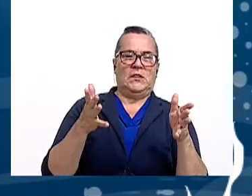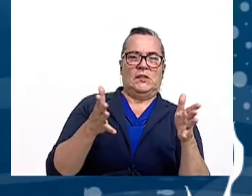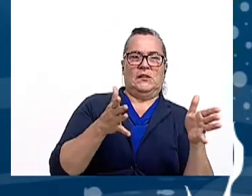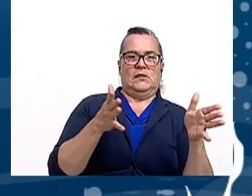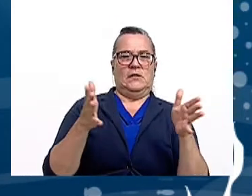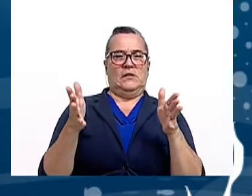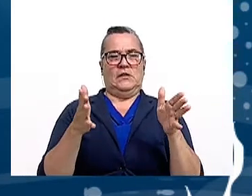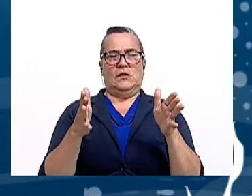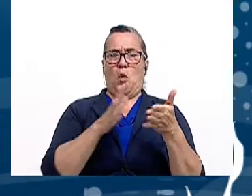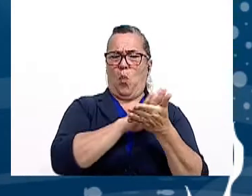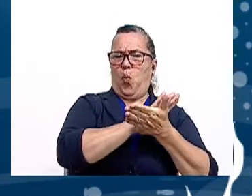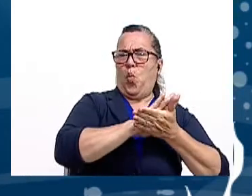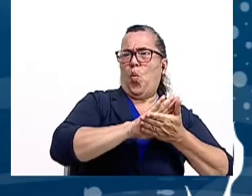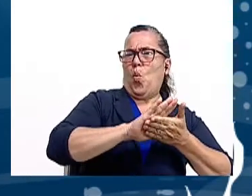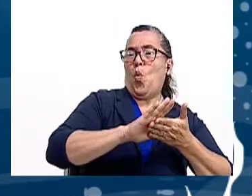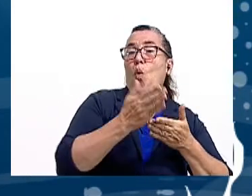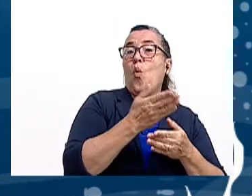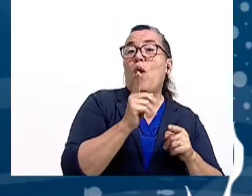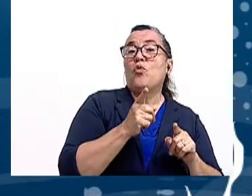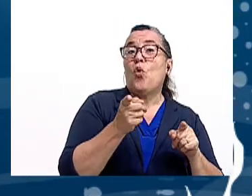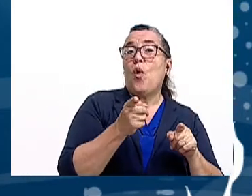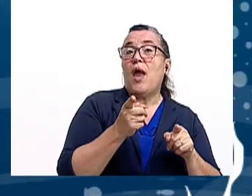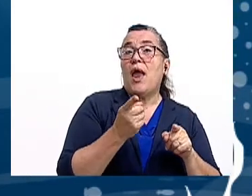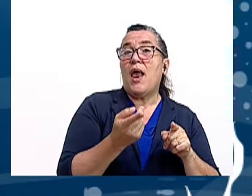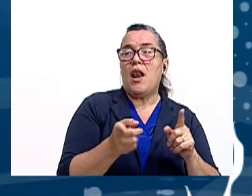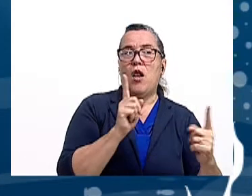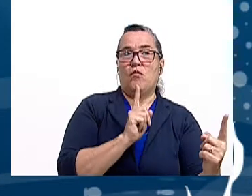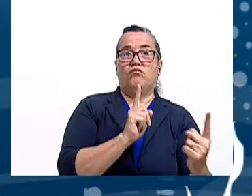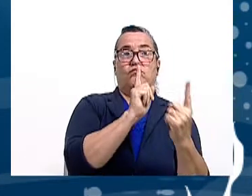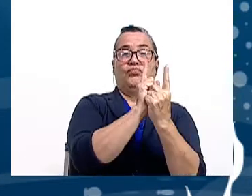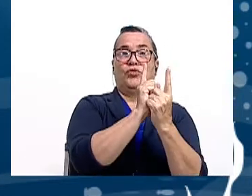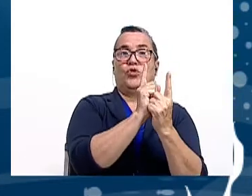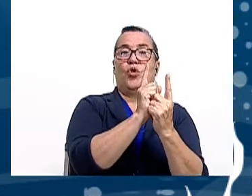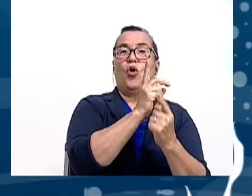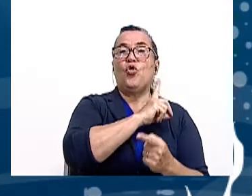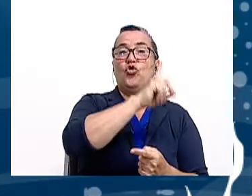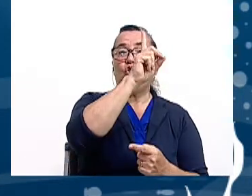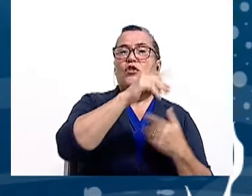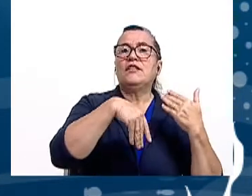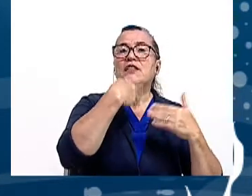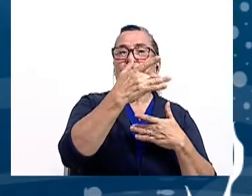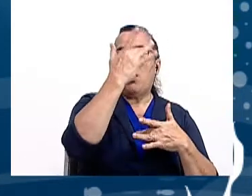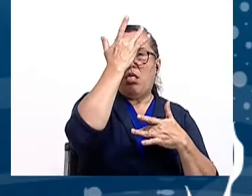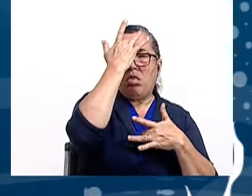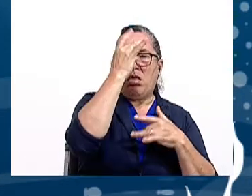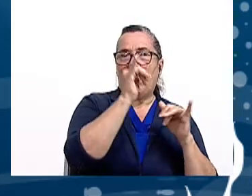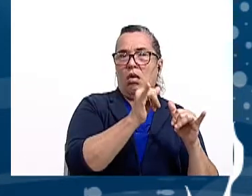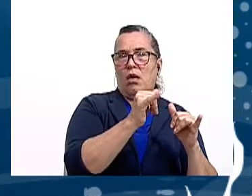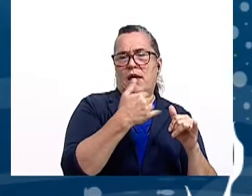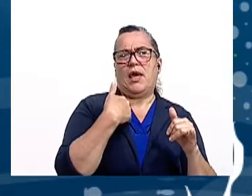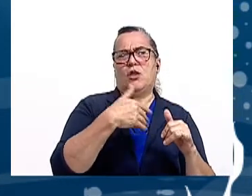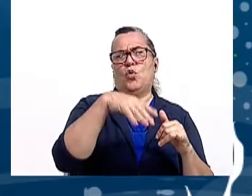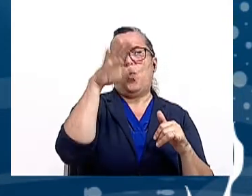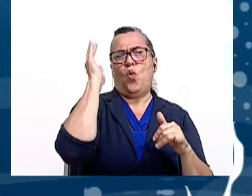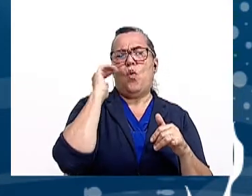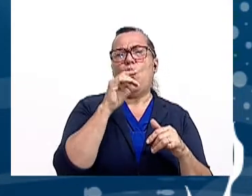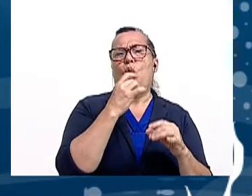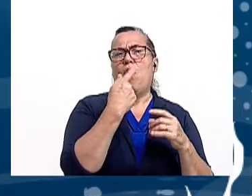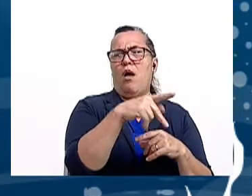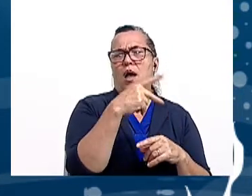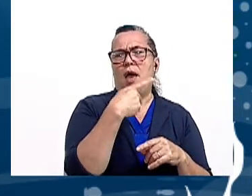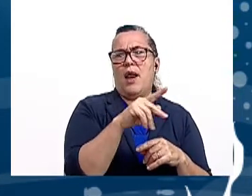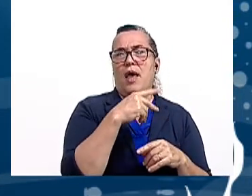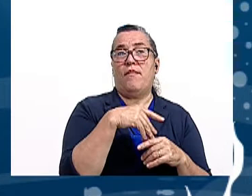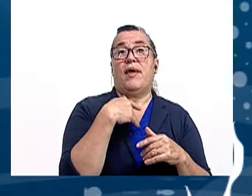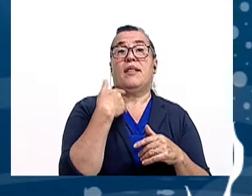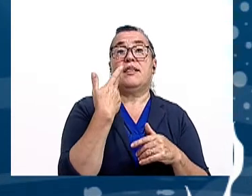del puritanismo cuando él se reencuentra con Dios después de una enfermedad que tuvo muy grave. Él